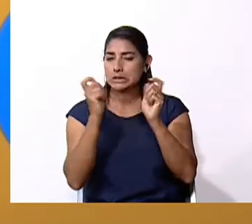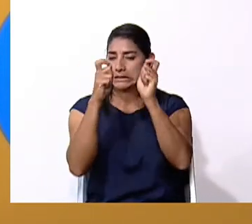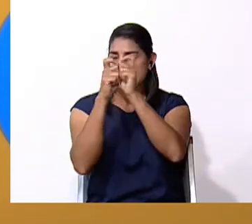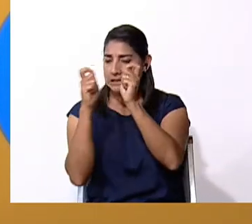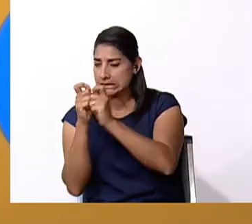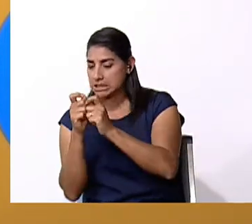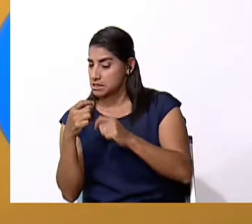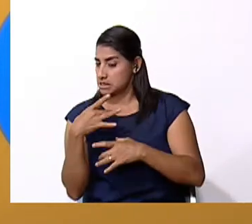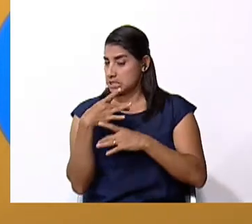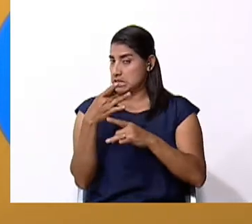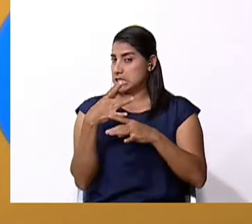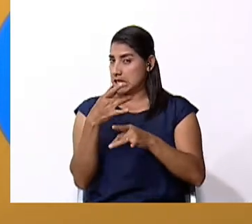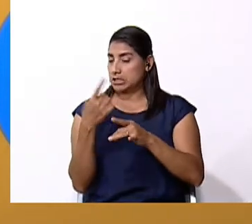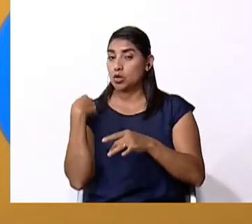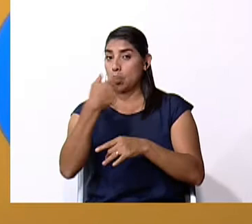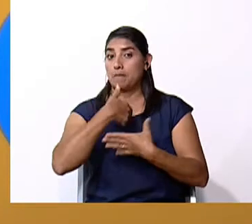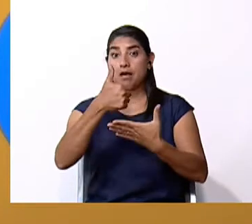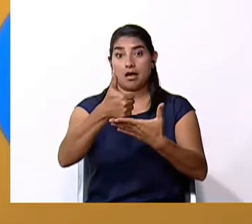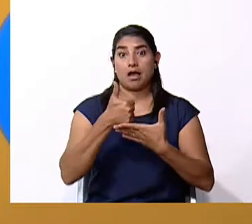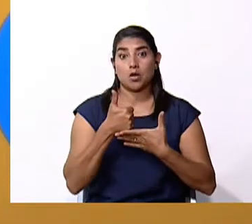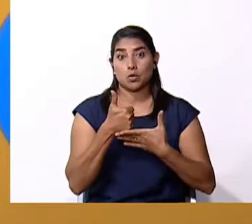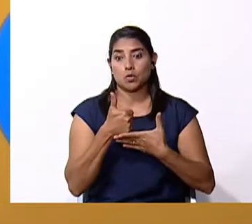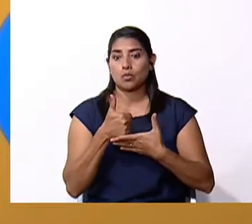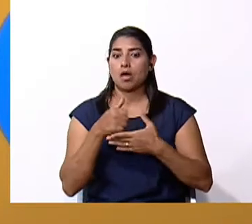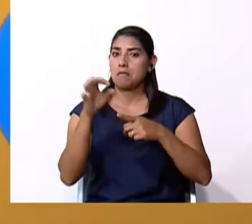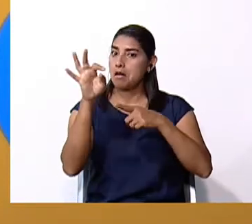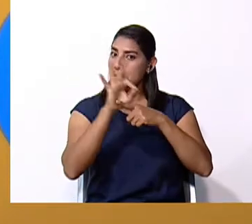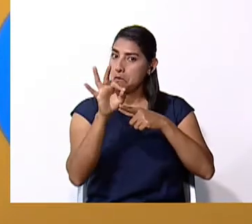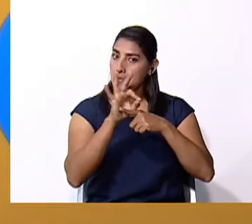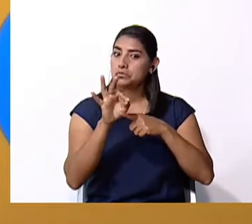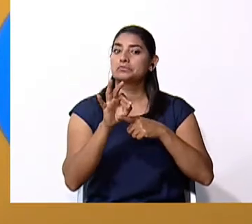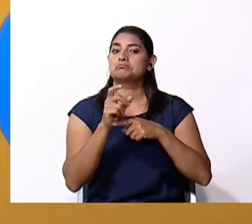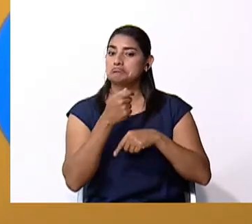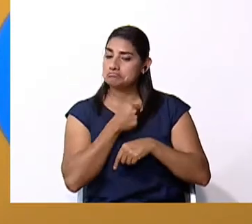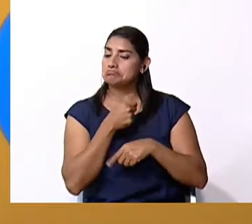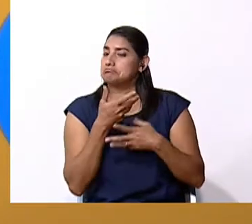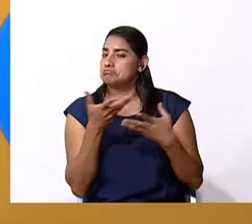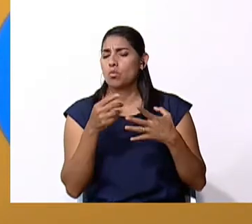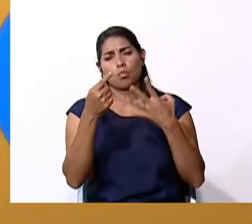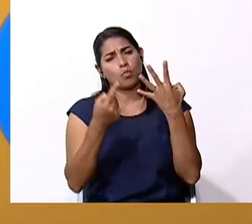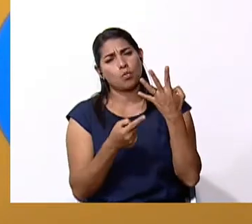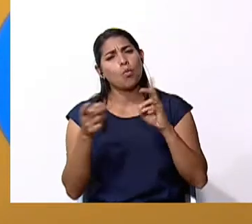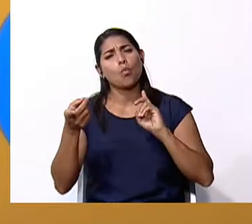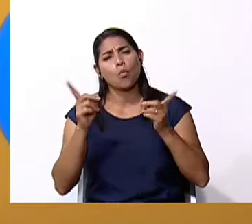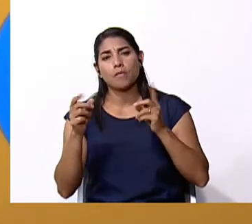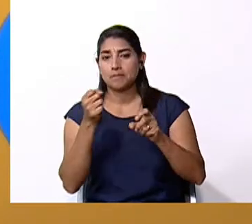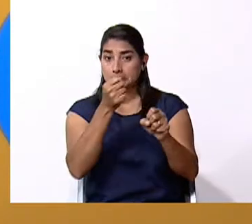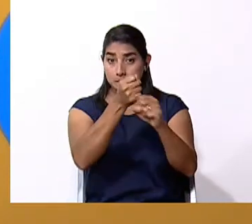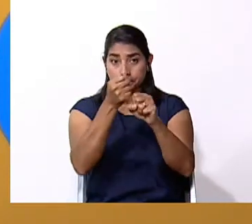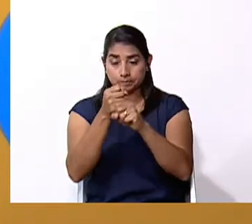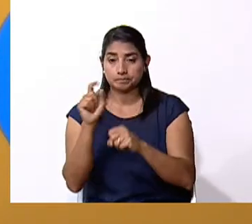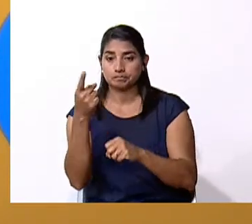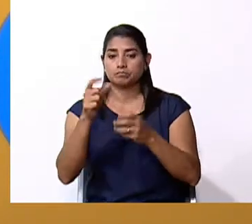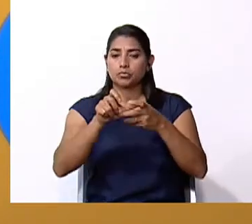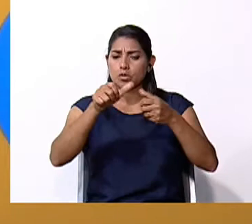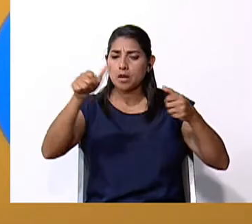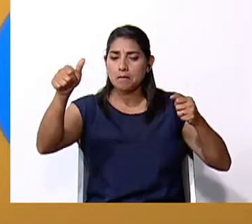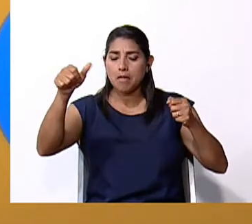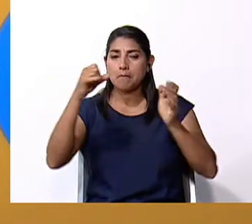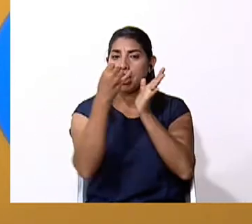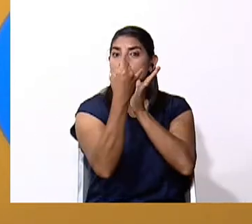muy interesantes y que les van a ser muy funcionales. ¿Cuáles? Vamos a trabajar con mapa